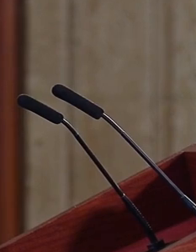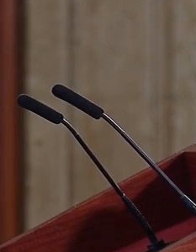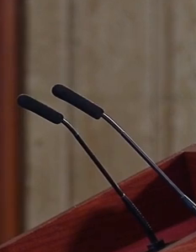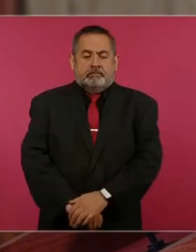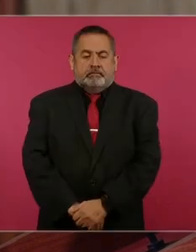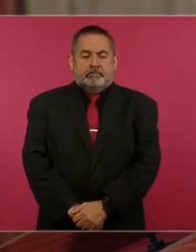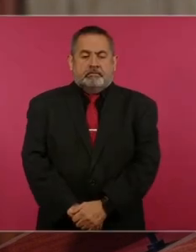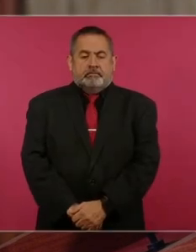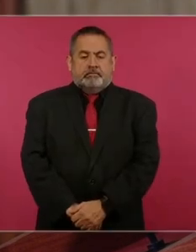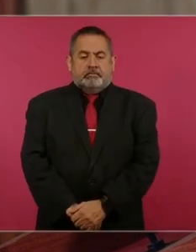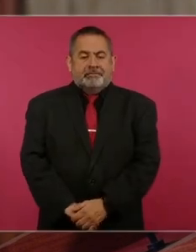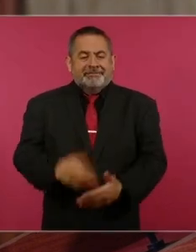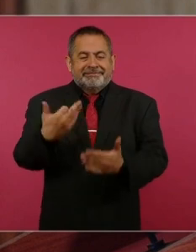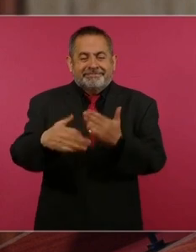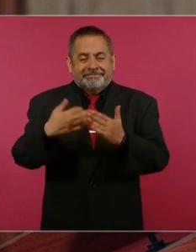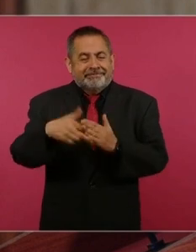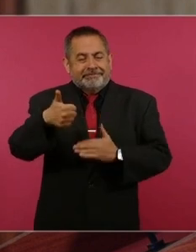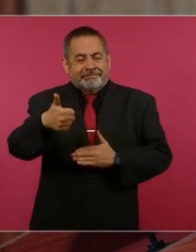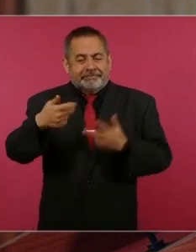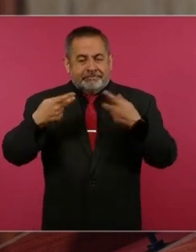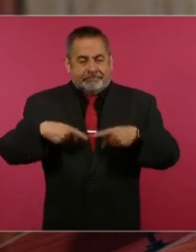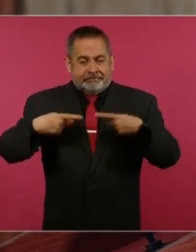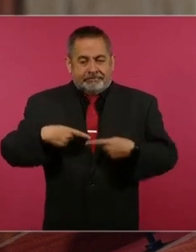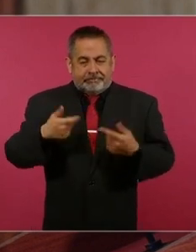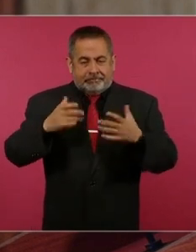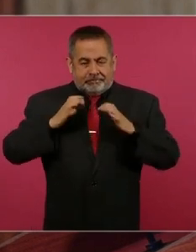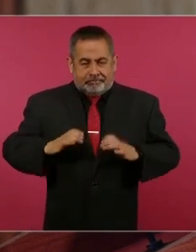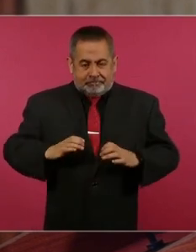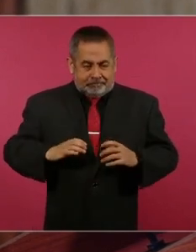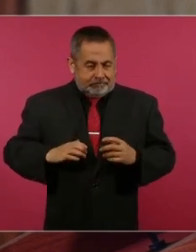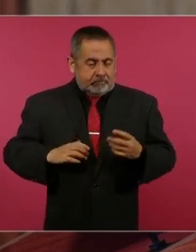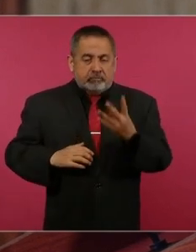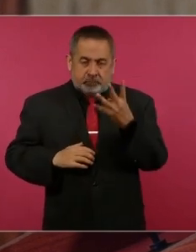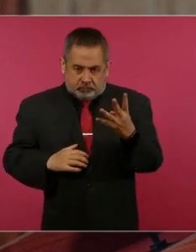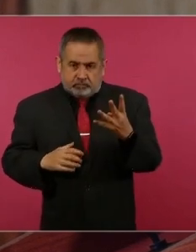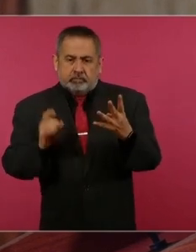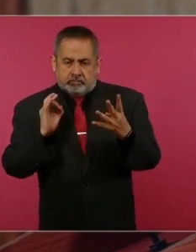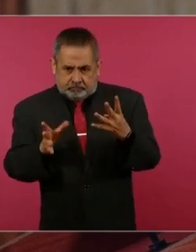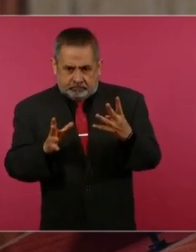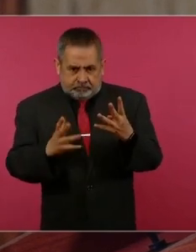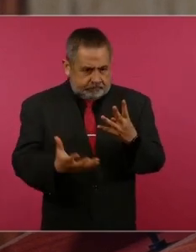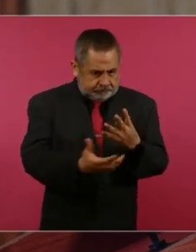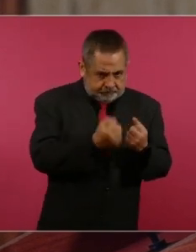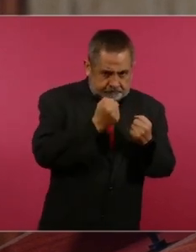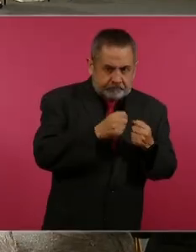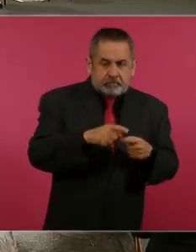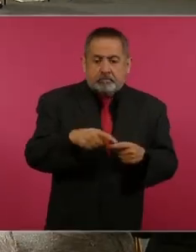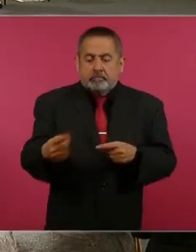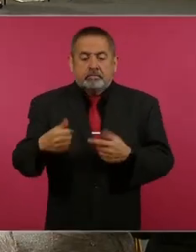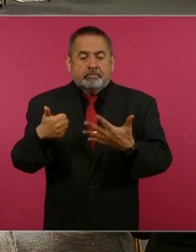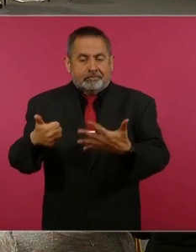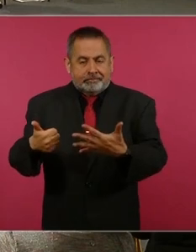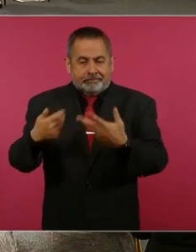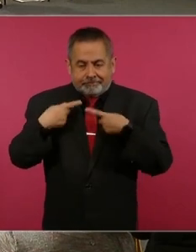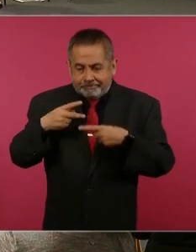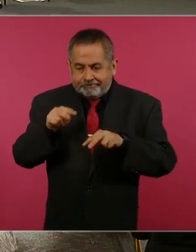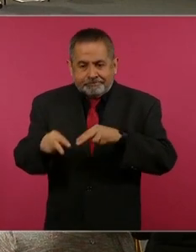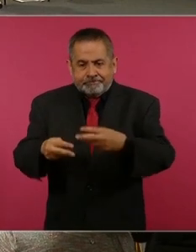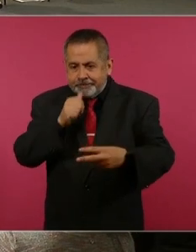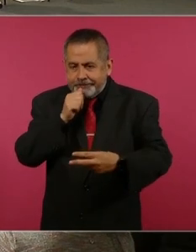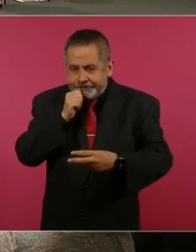que los vamos a localizar de acuerdo con los estudios que hemos realizado en las galerías subterráneas que están hacia la parte sur del talud que ustedes están